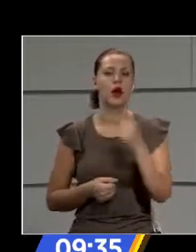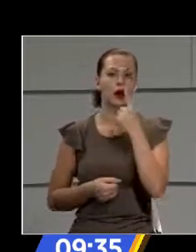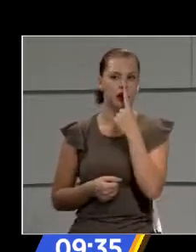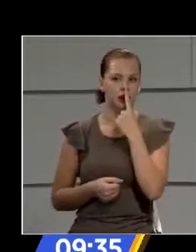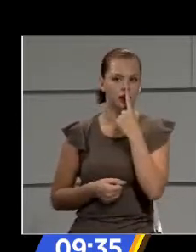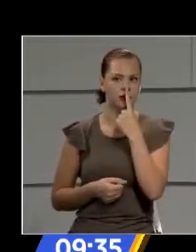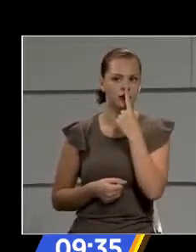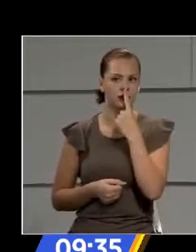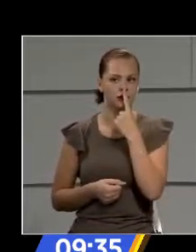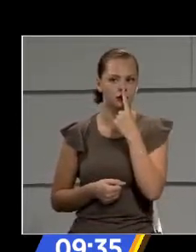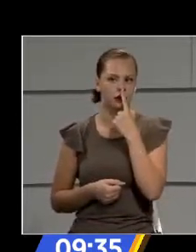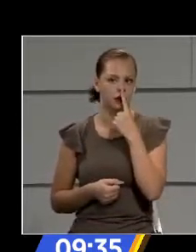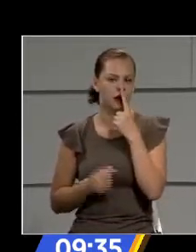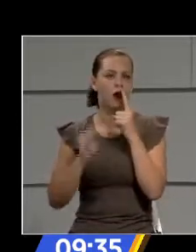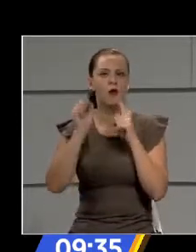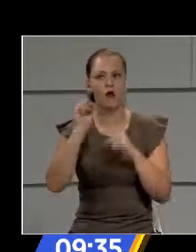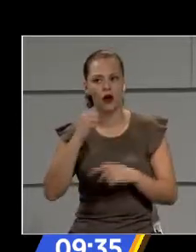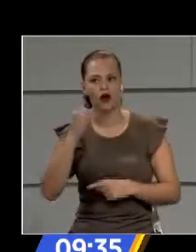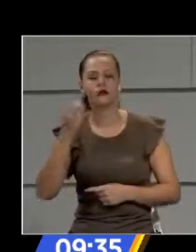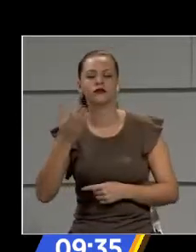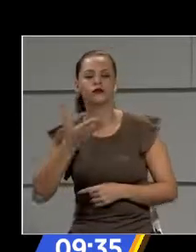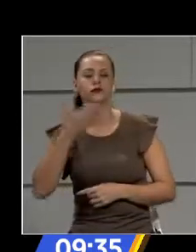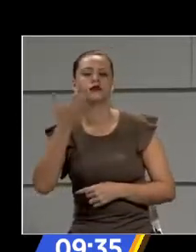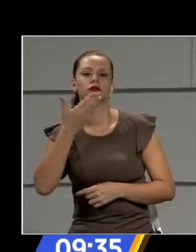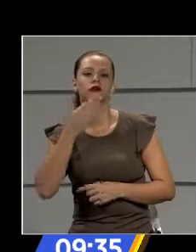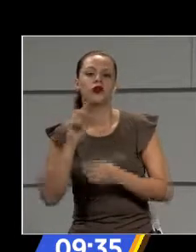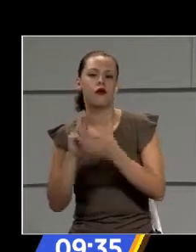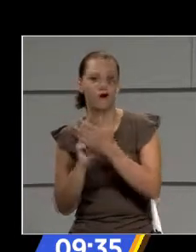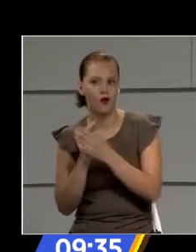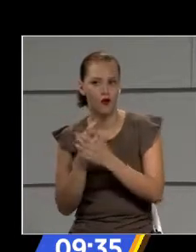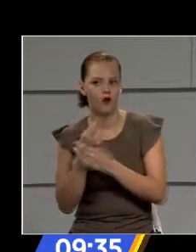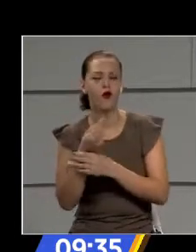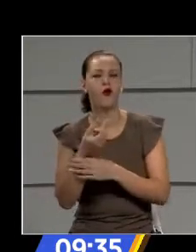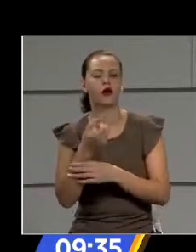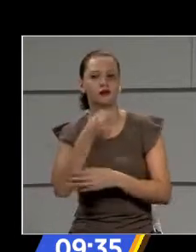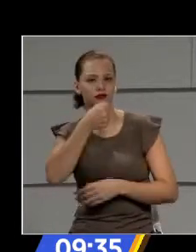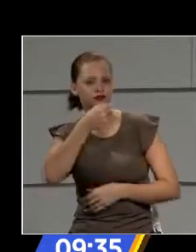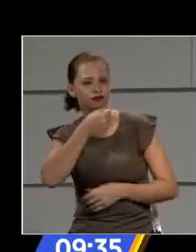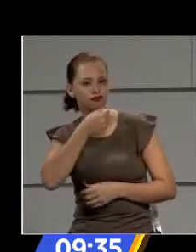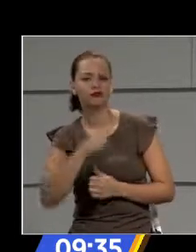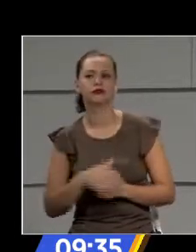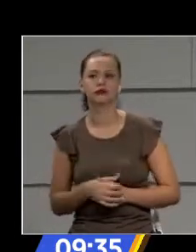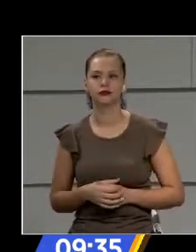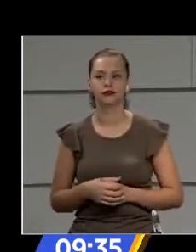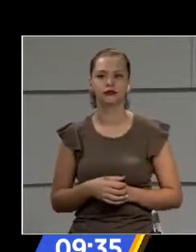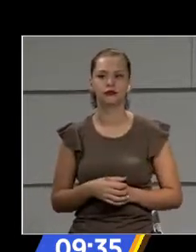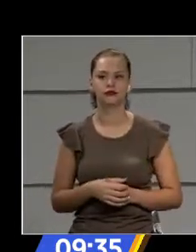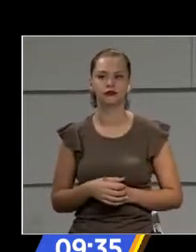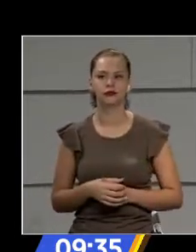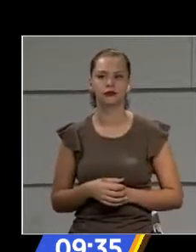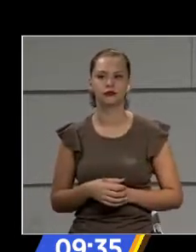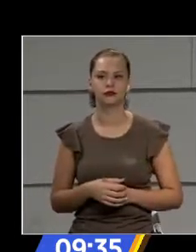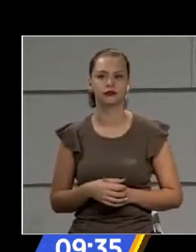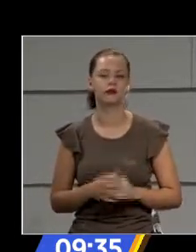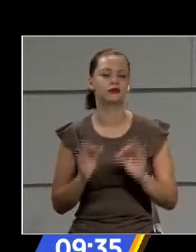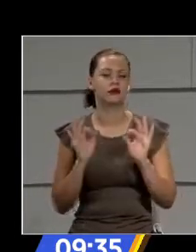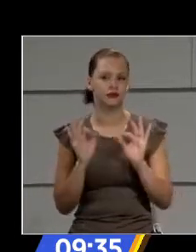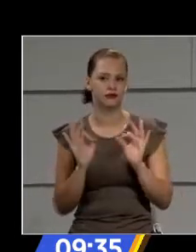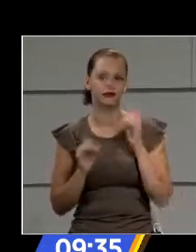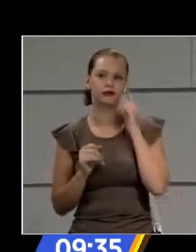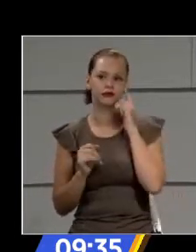la nariz, del sentido del olfato, podemos... Oler las flores, por ejemplo. Vamos a ver. Ahí nos equivocamos y no pasa nada. Eso. Muy